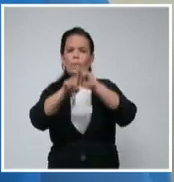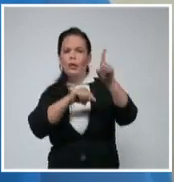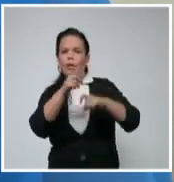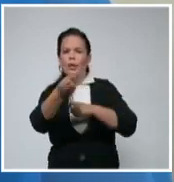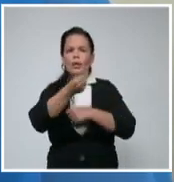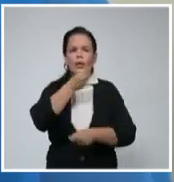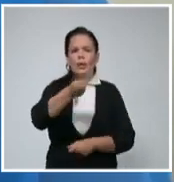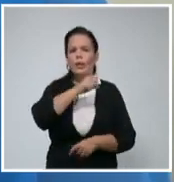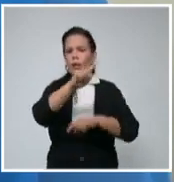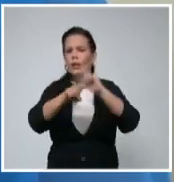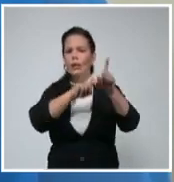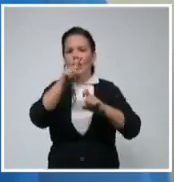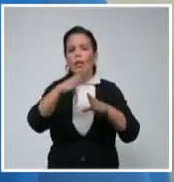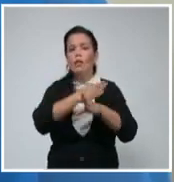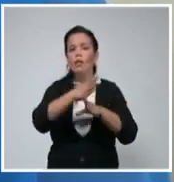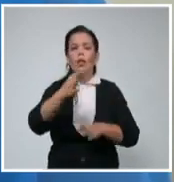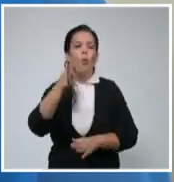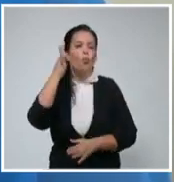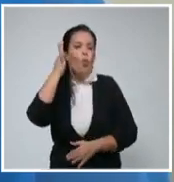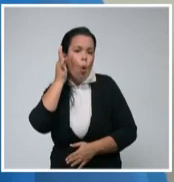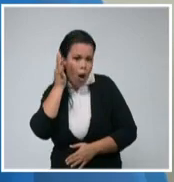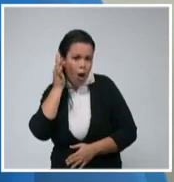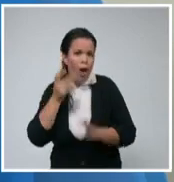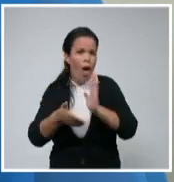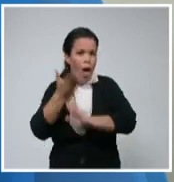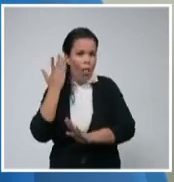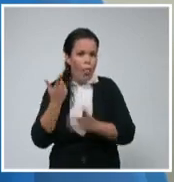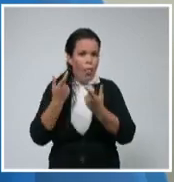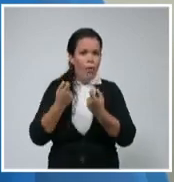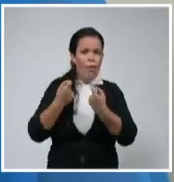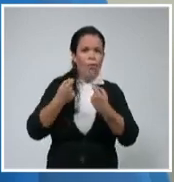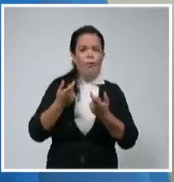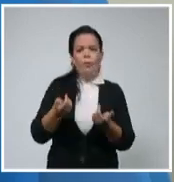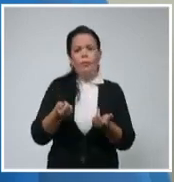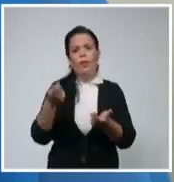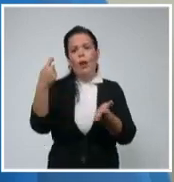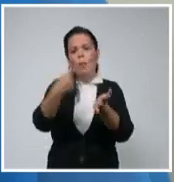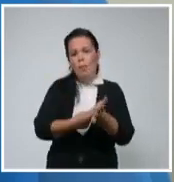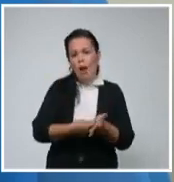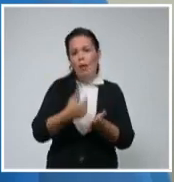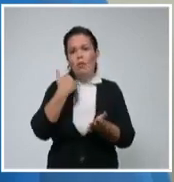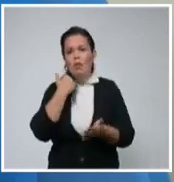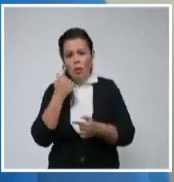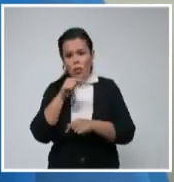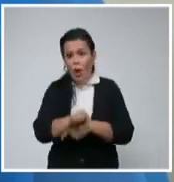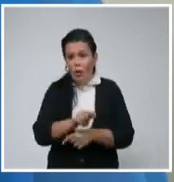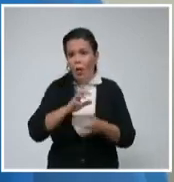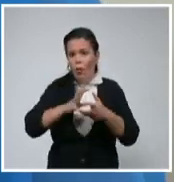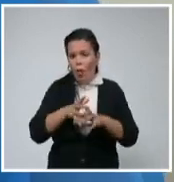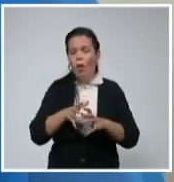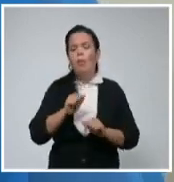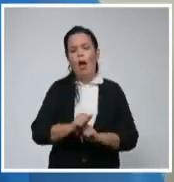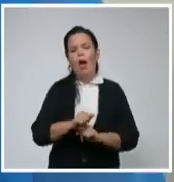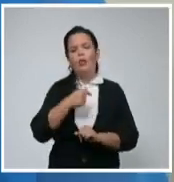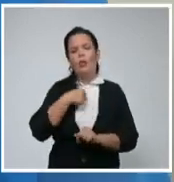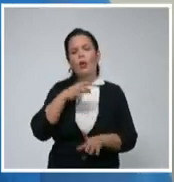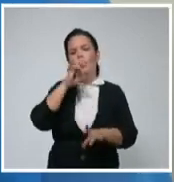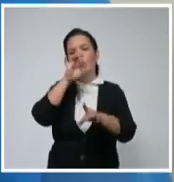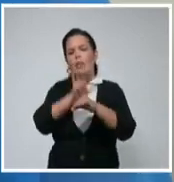técnica que después descubrí que se llamaba en sociología la de bola de nieve, que es entrevistar a conocidos de